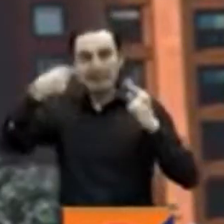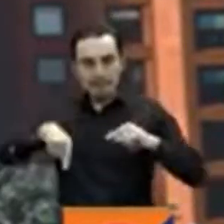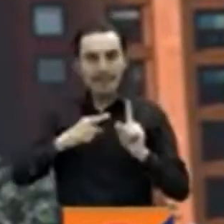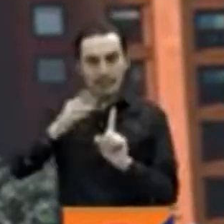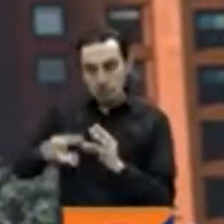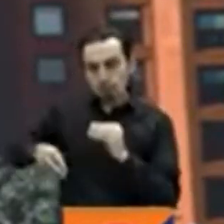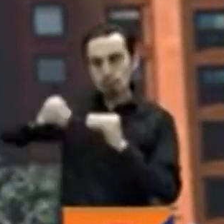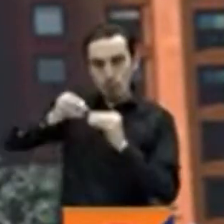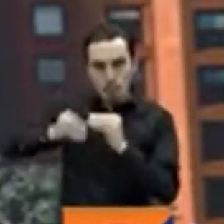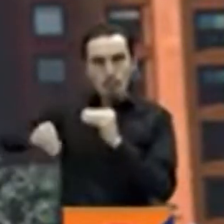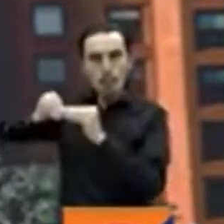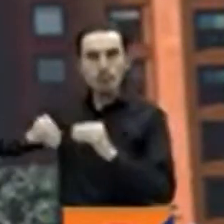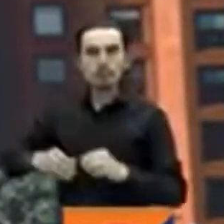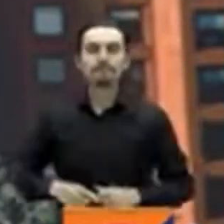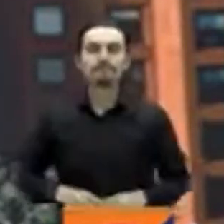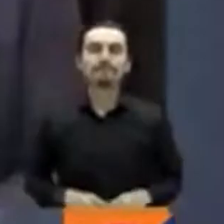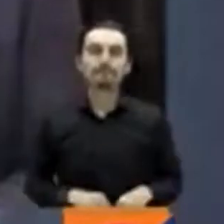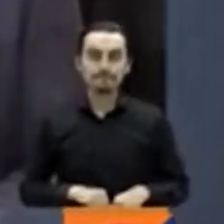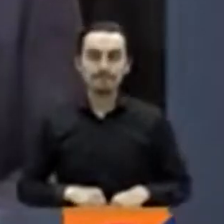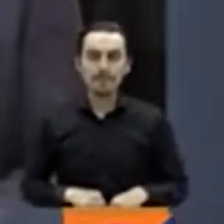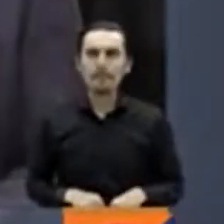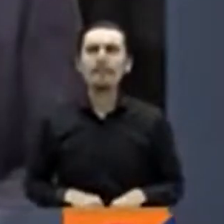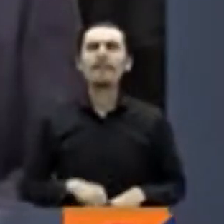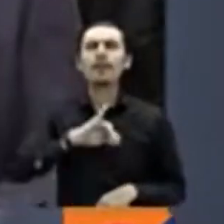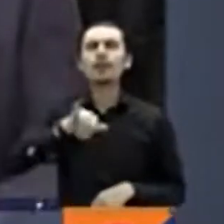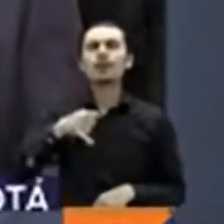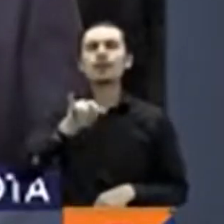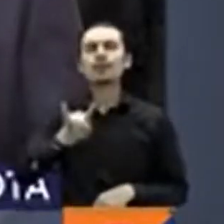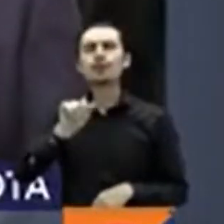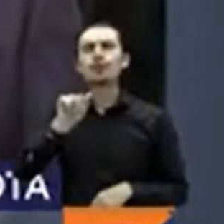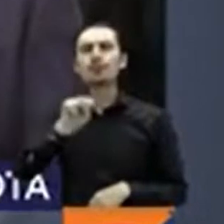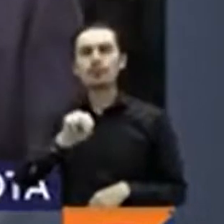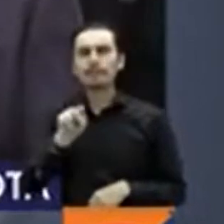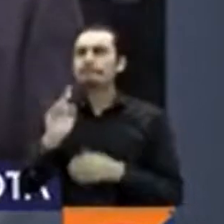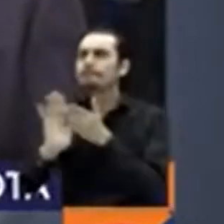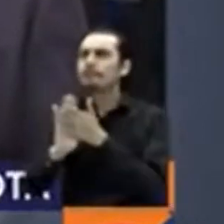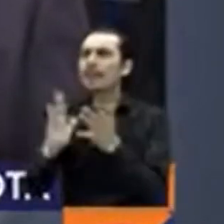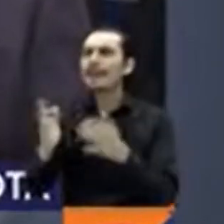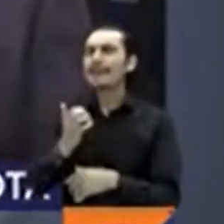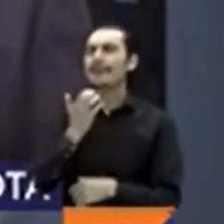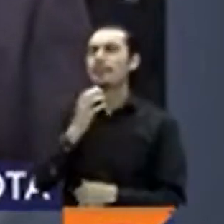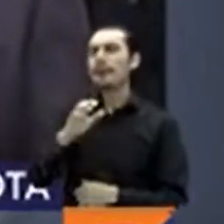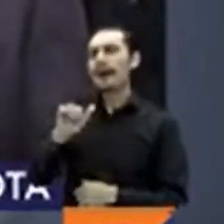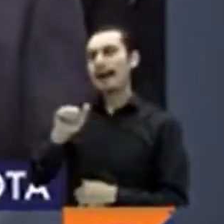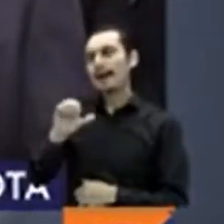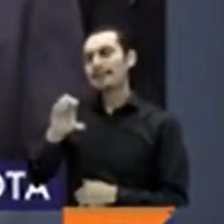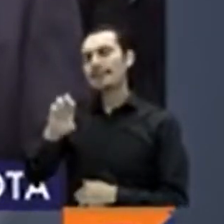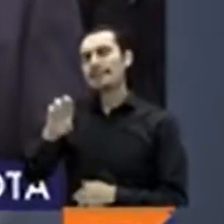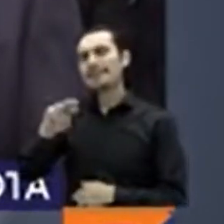este tipo de ajustes similares. Juan Sebastián Amaya, ¿qué tal? ¿Qué pasará con el ACPM, por ejemplo?